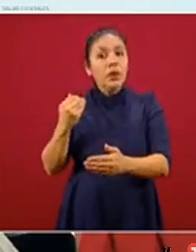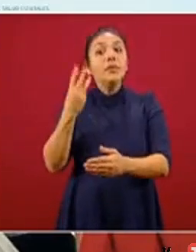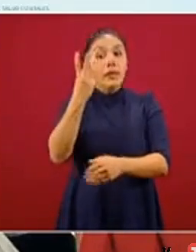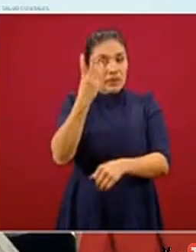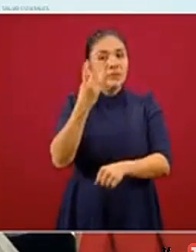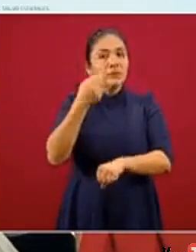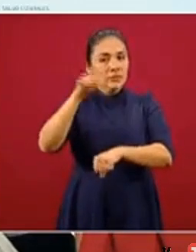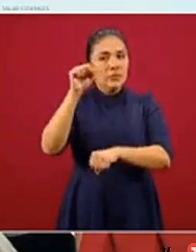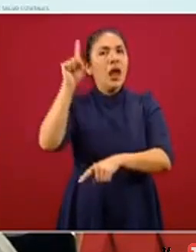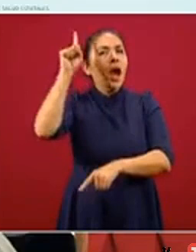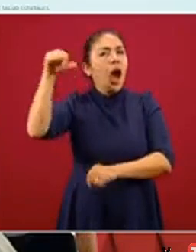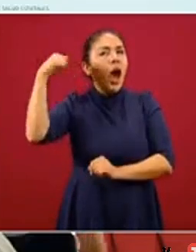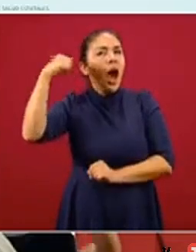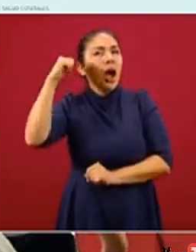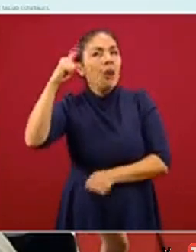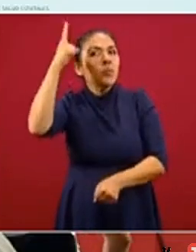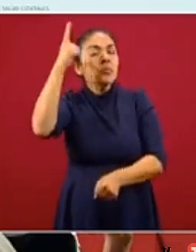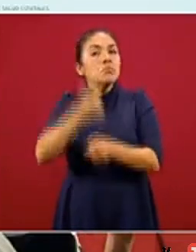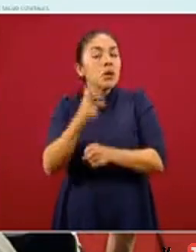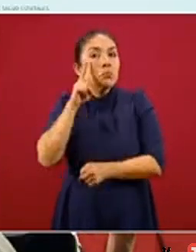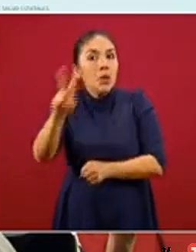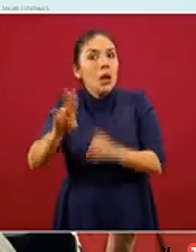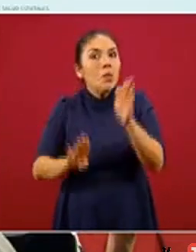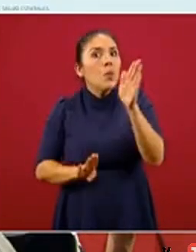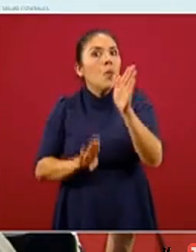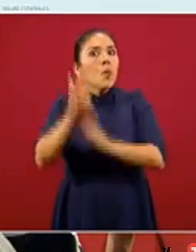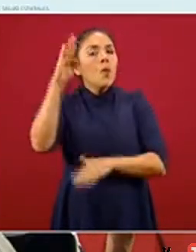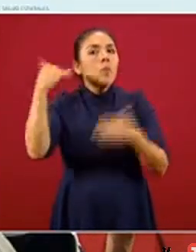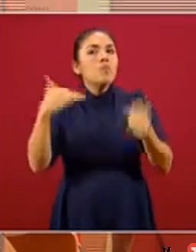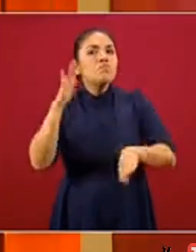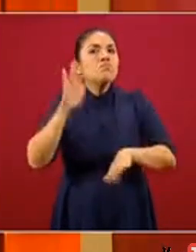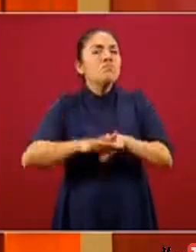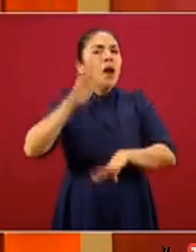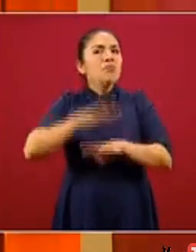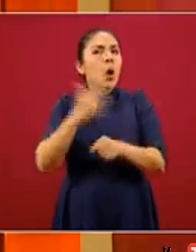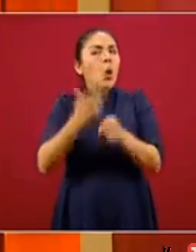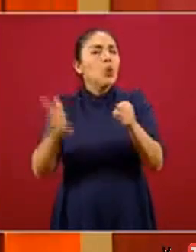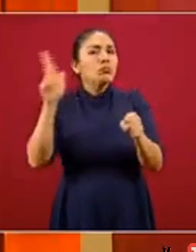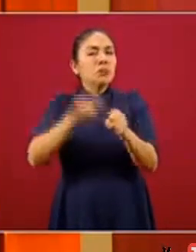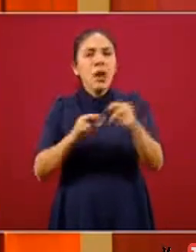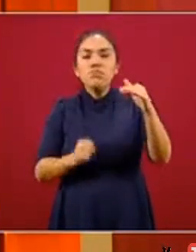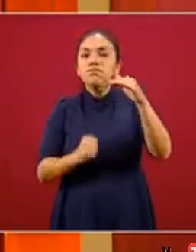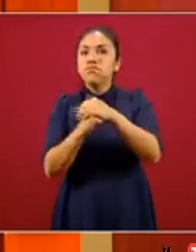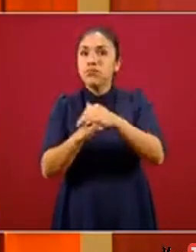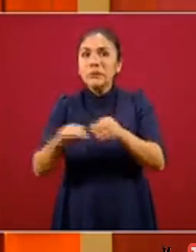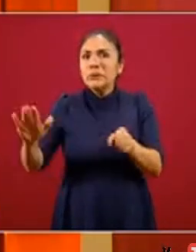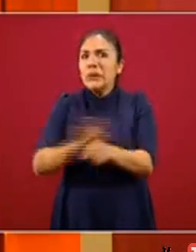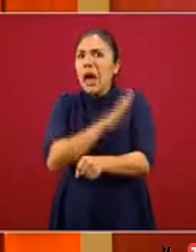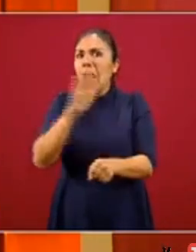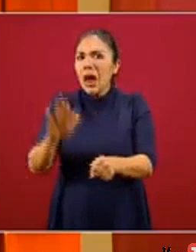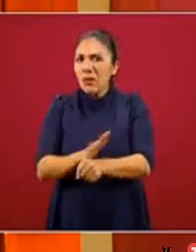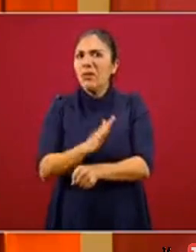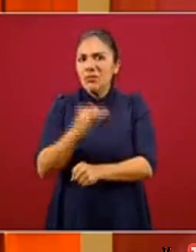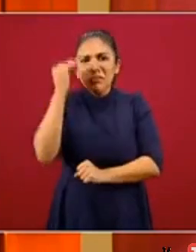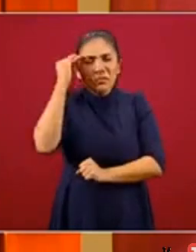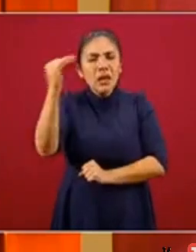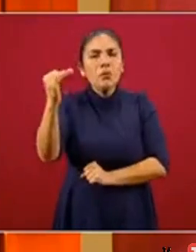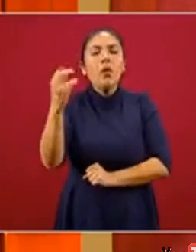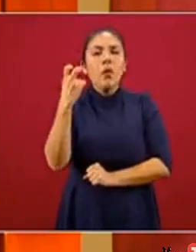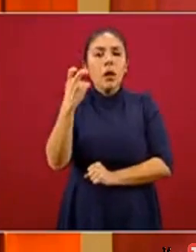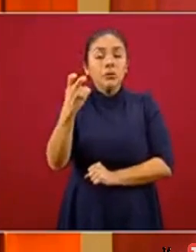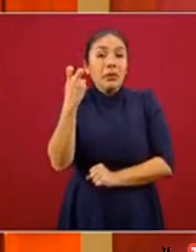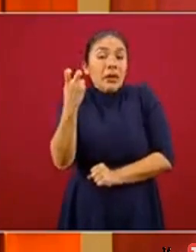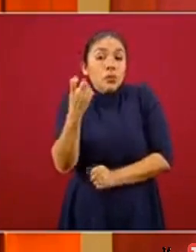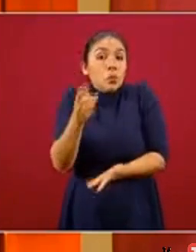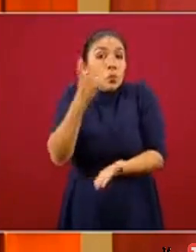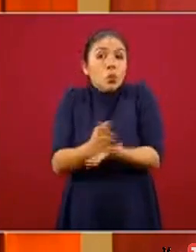en Acapulco, en donde sí tuvimos los hospitales al límite, completamente al límite por algunas horas, excepto esto, en